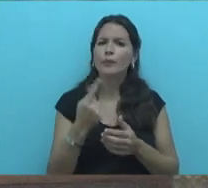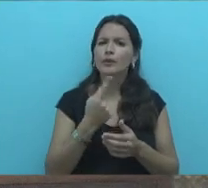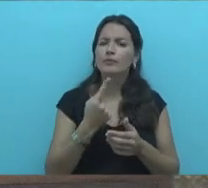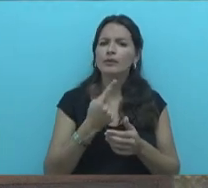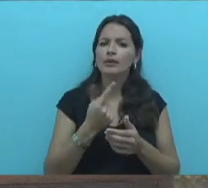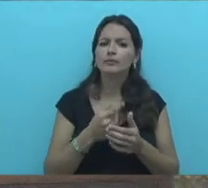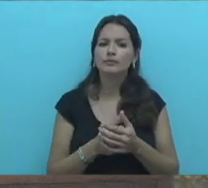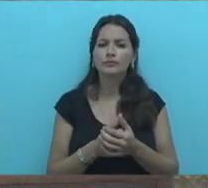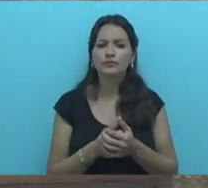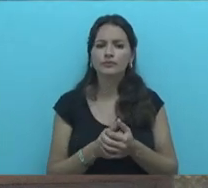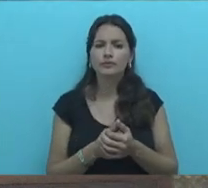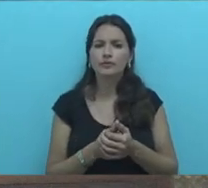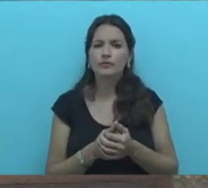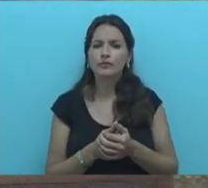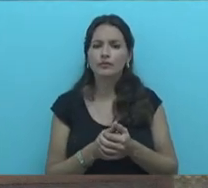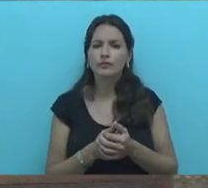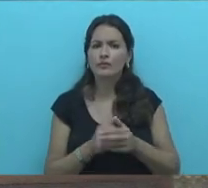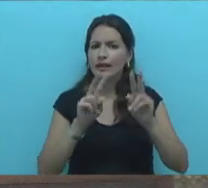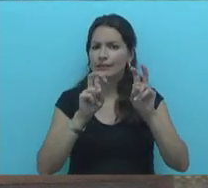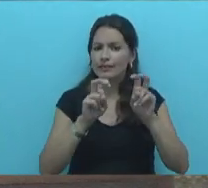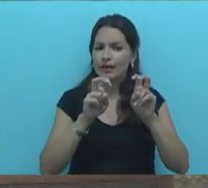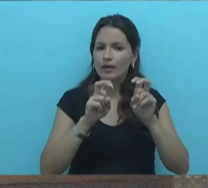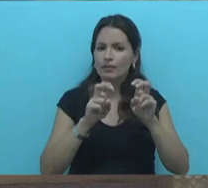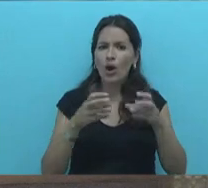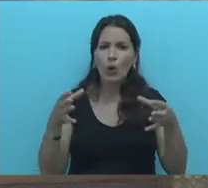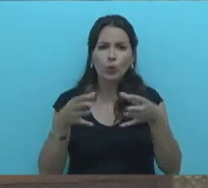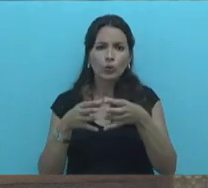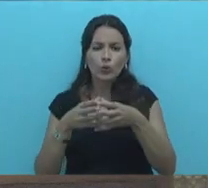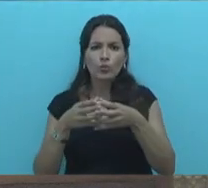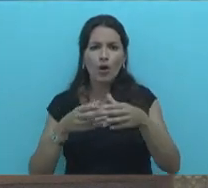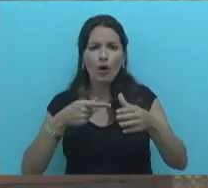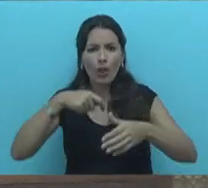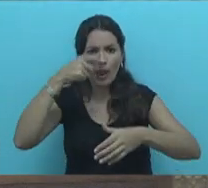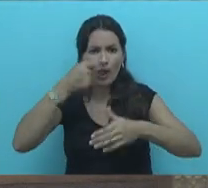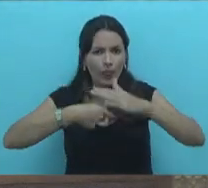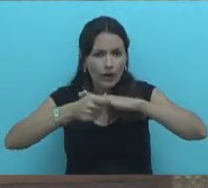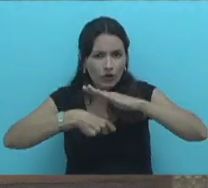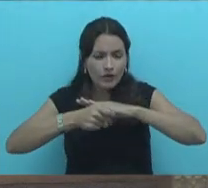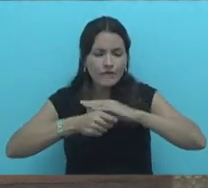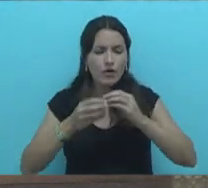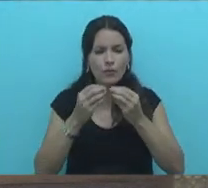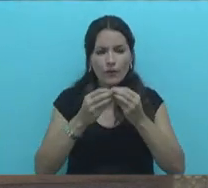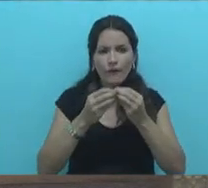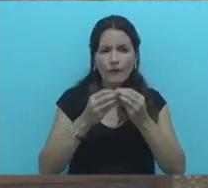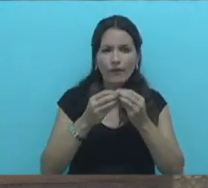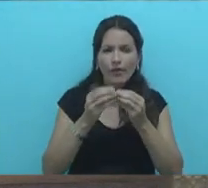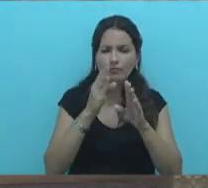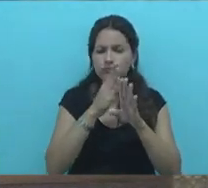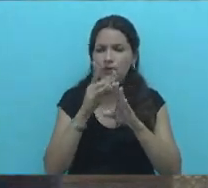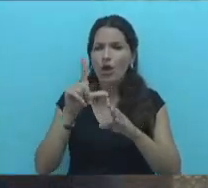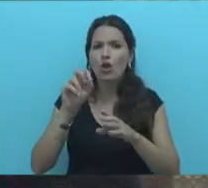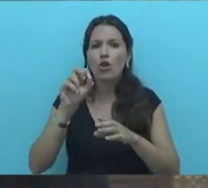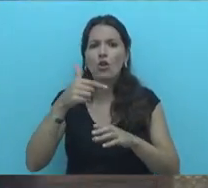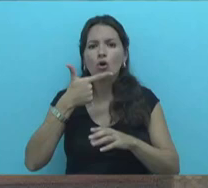que efectivamente esta maniobra que había hecho D'Alessio con la gente de los monos tenía como intención vulnerar,